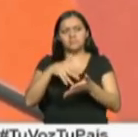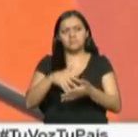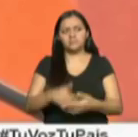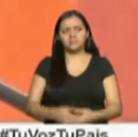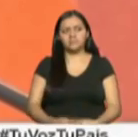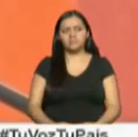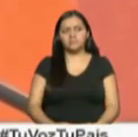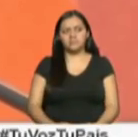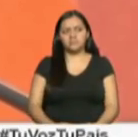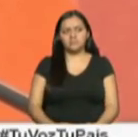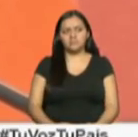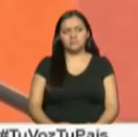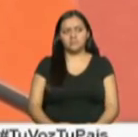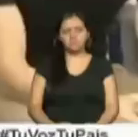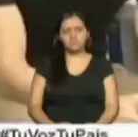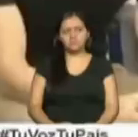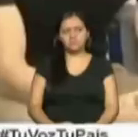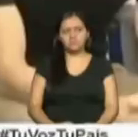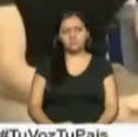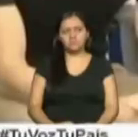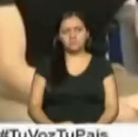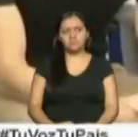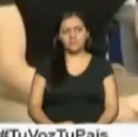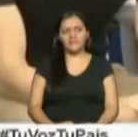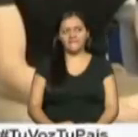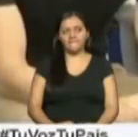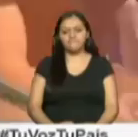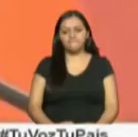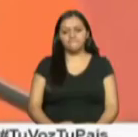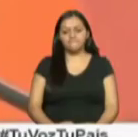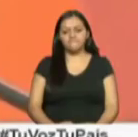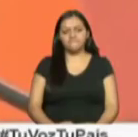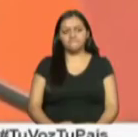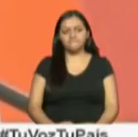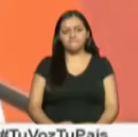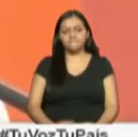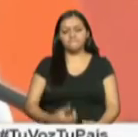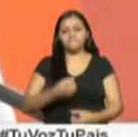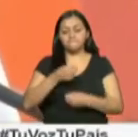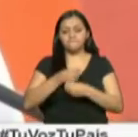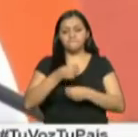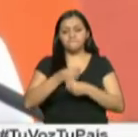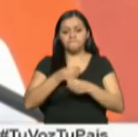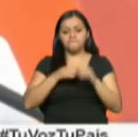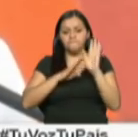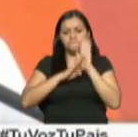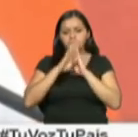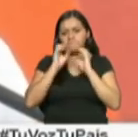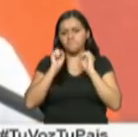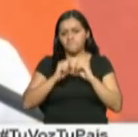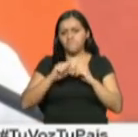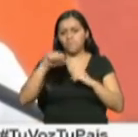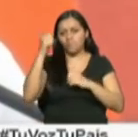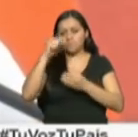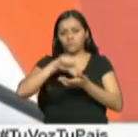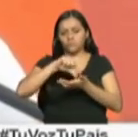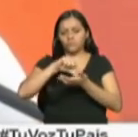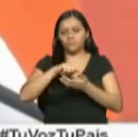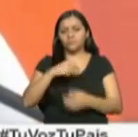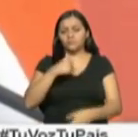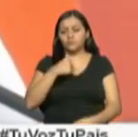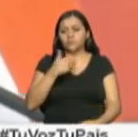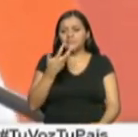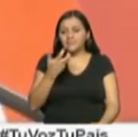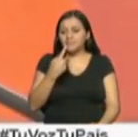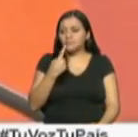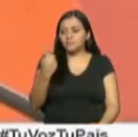buscar dónde estudiar y trabajar, cumplir mis sueños. Hoy quisiera